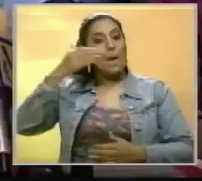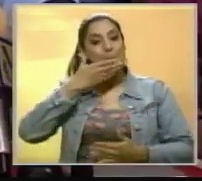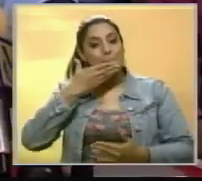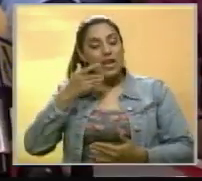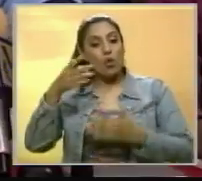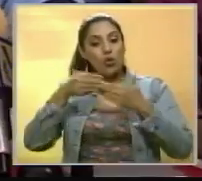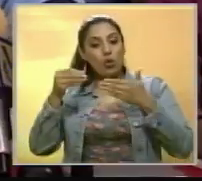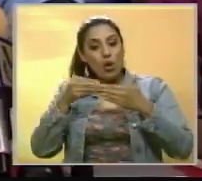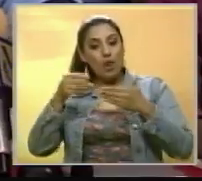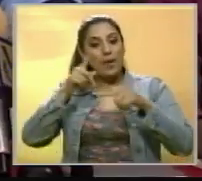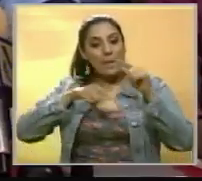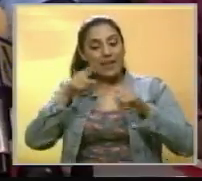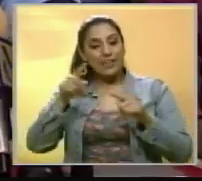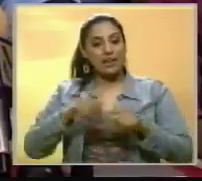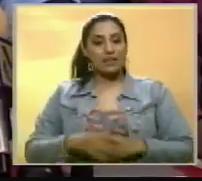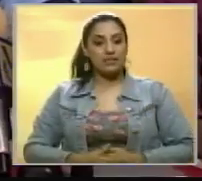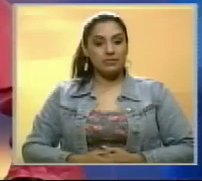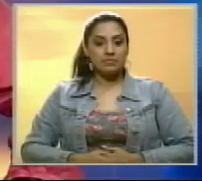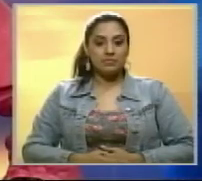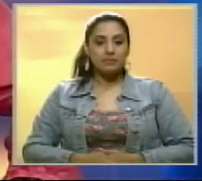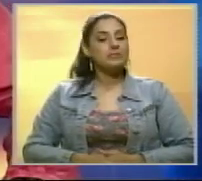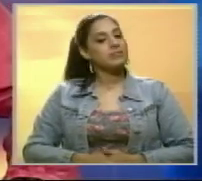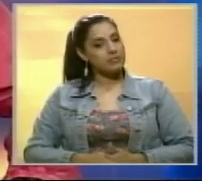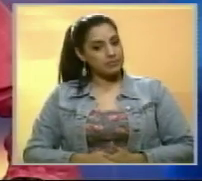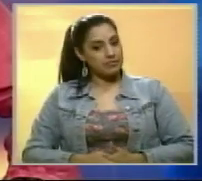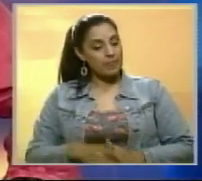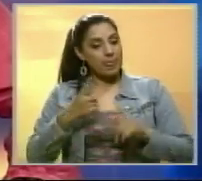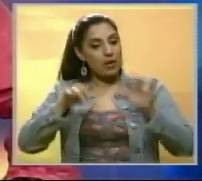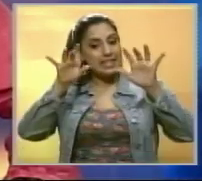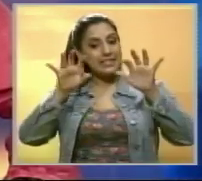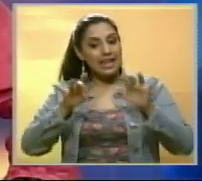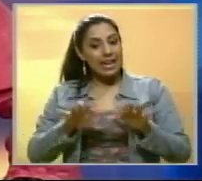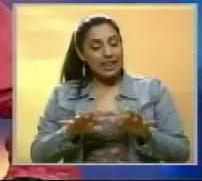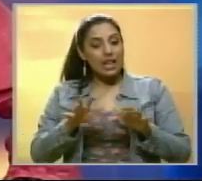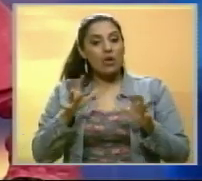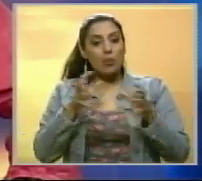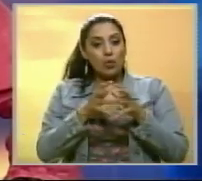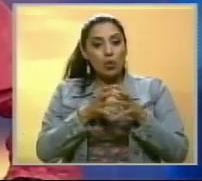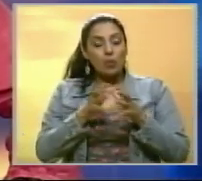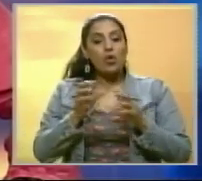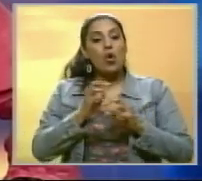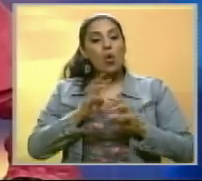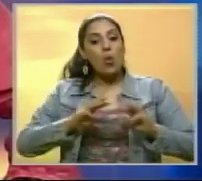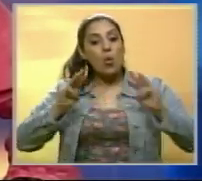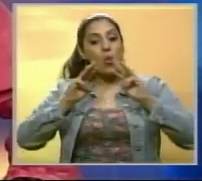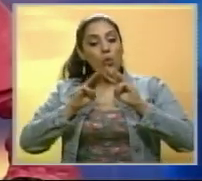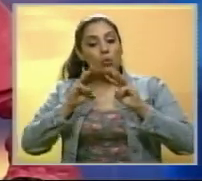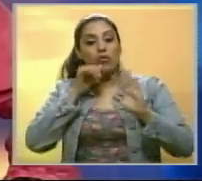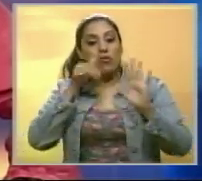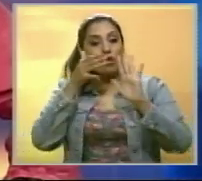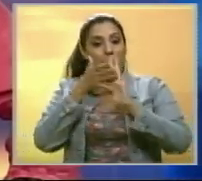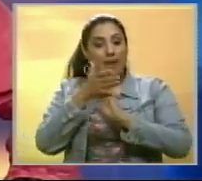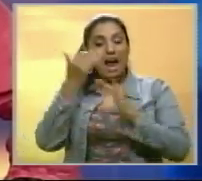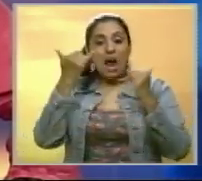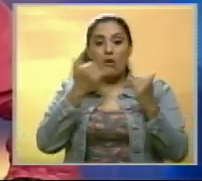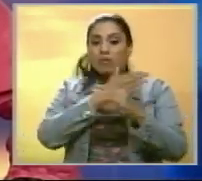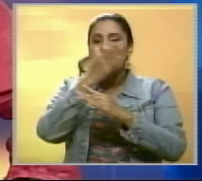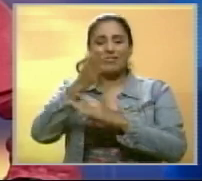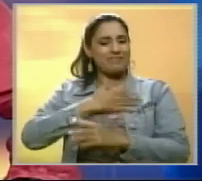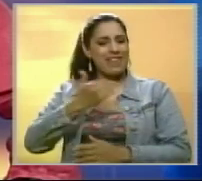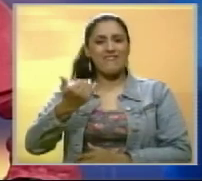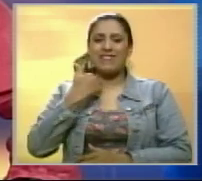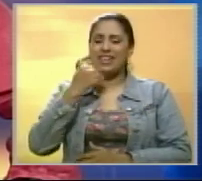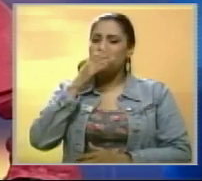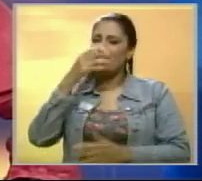de divisas sin materia prima. El secretario ejecutivo de la Unidad Democrática, Jesús Chugo Torrealba, manifestó su falta